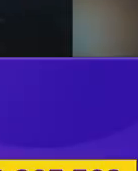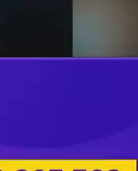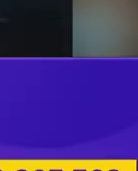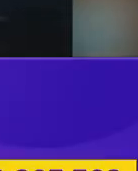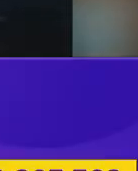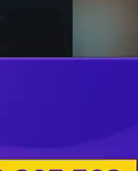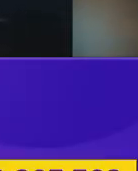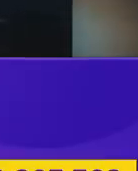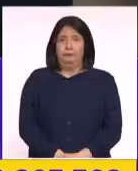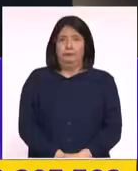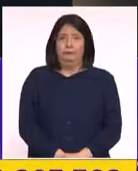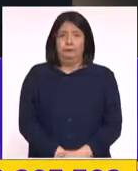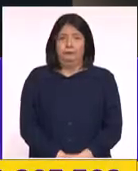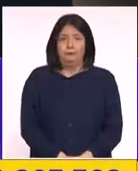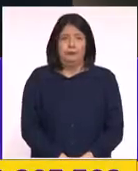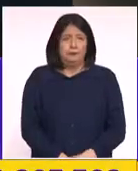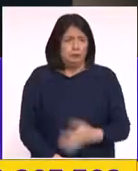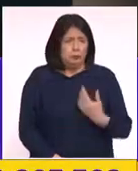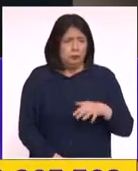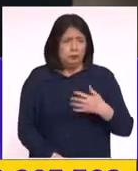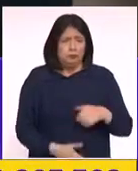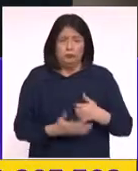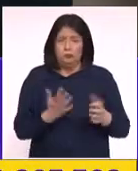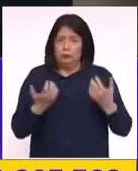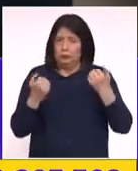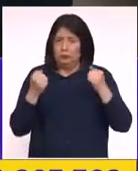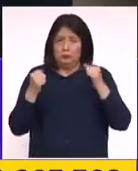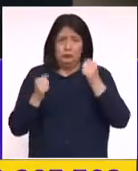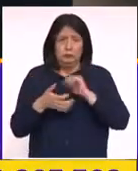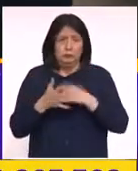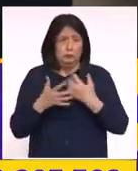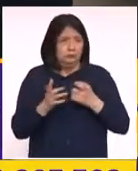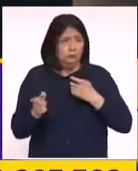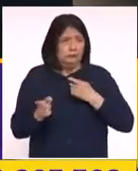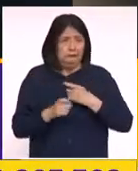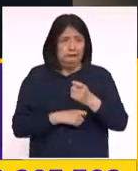transportes, que también evidentemente afecta, ¿no?, la imagen del Ejecutivo respecto a la ciudadanía.